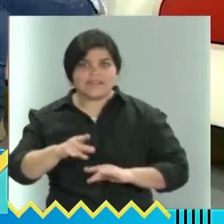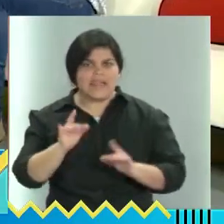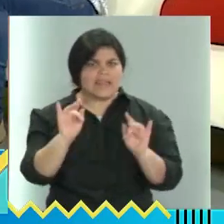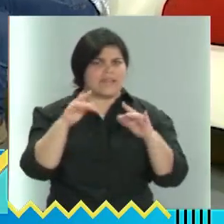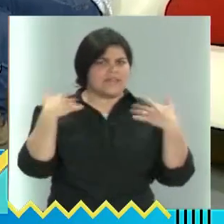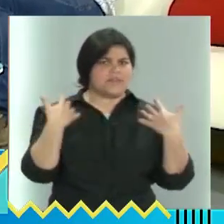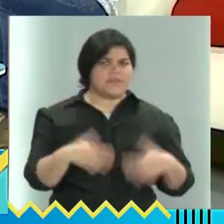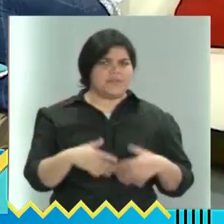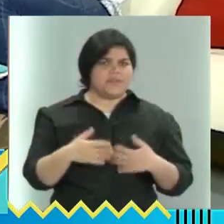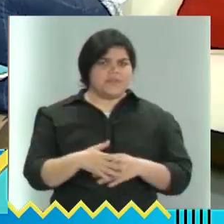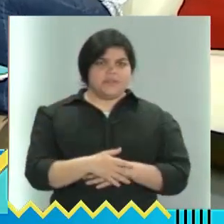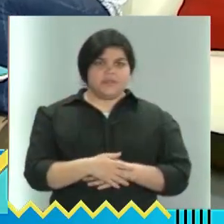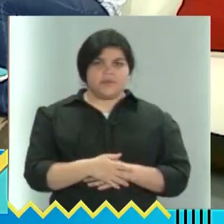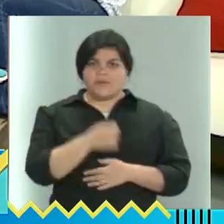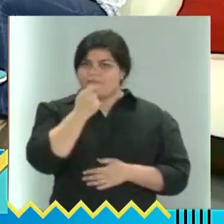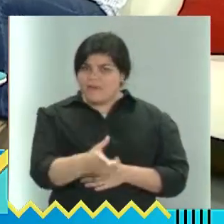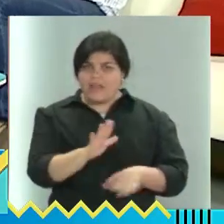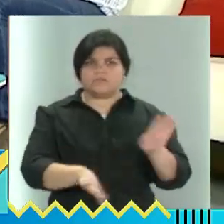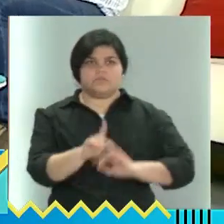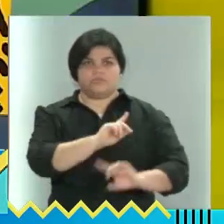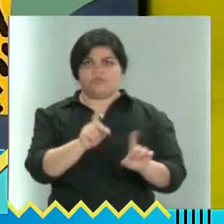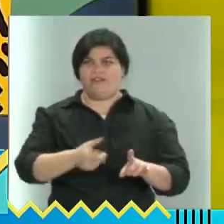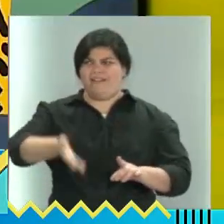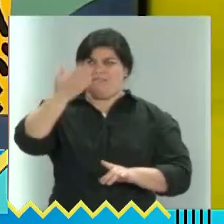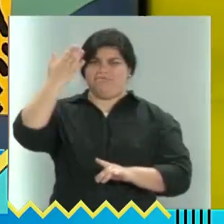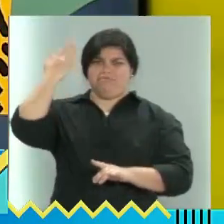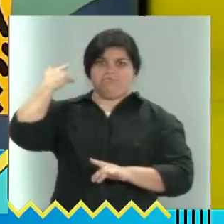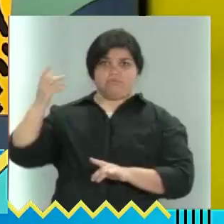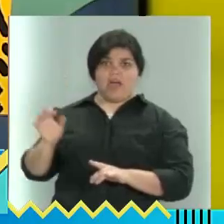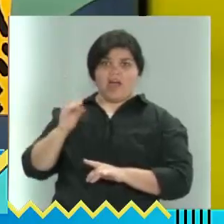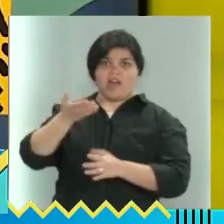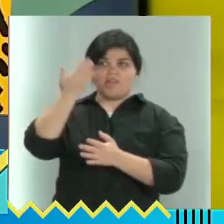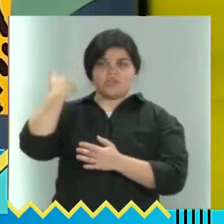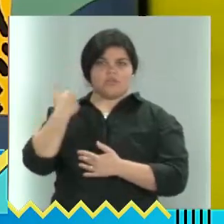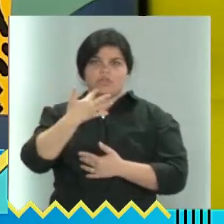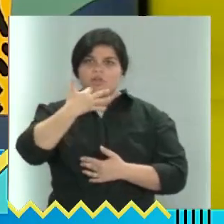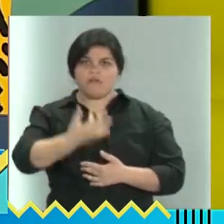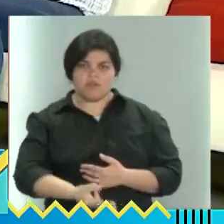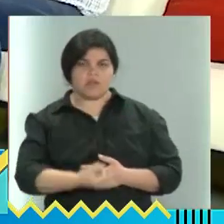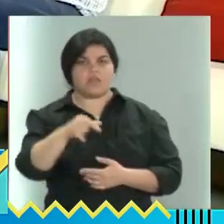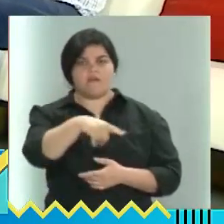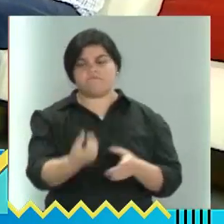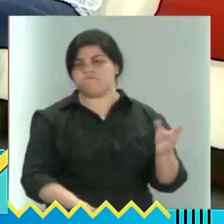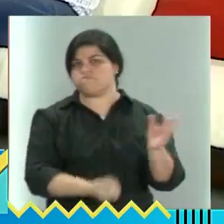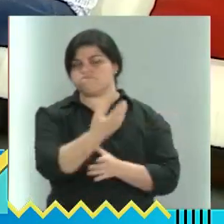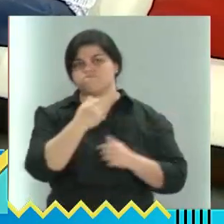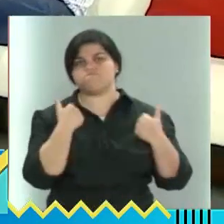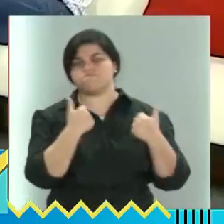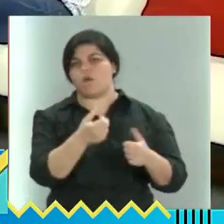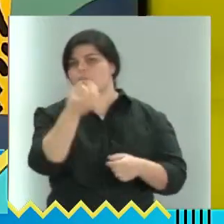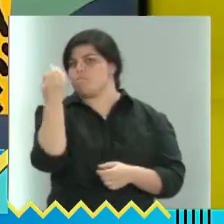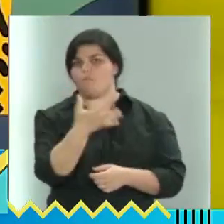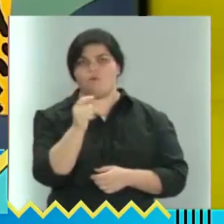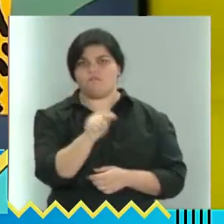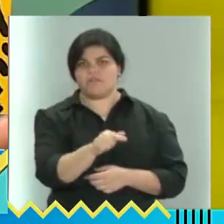difícil. Y para la época que lo hizo Juan, la verdad que para sacarse el sombrero. Era vanguardista Sí, en sí, su totalmente. Y bueno, y